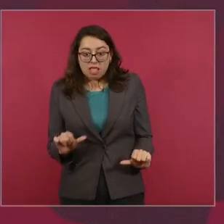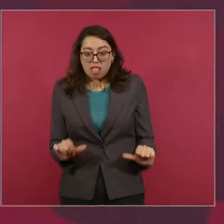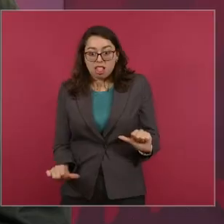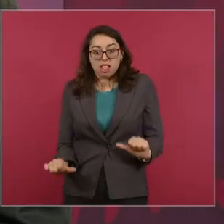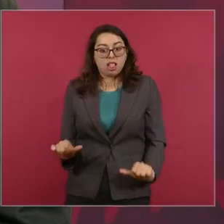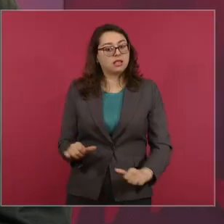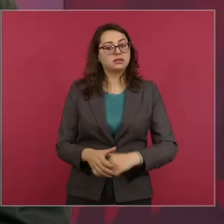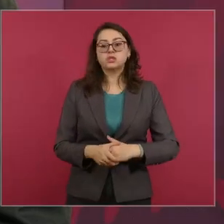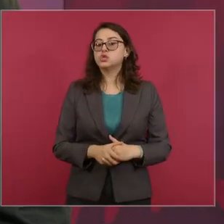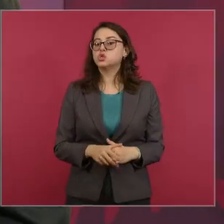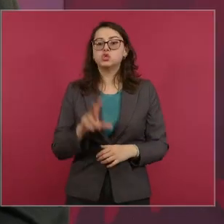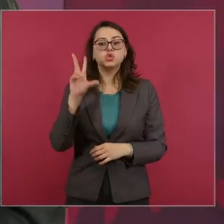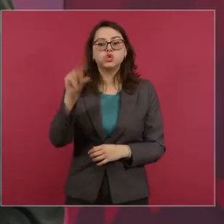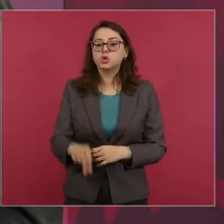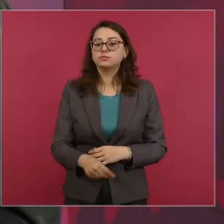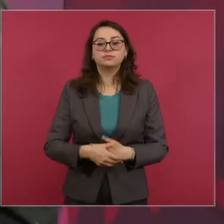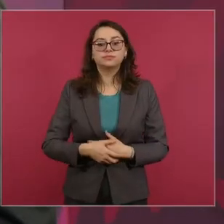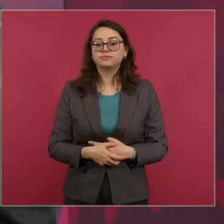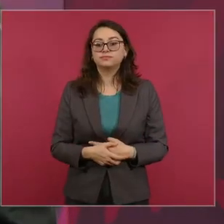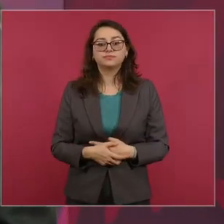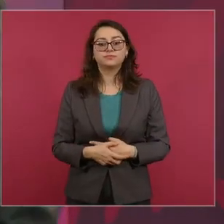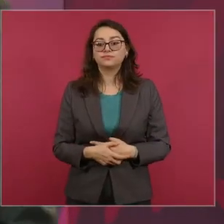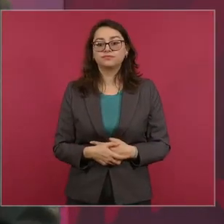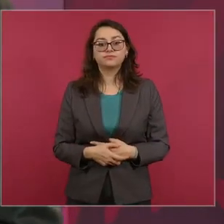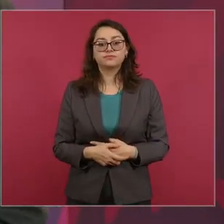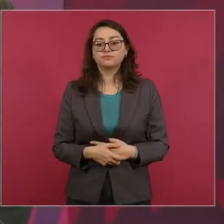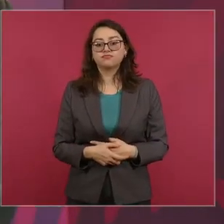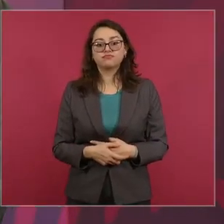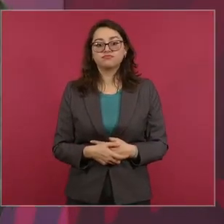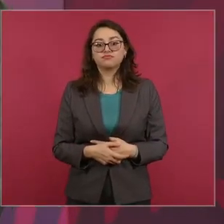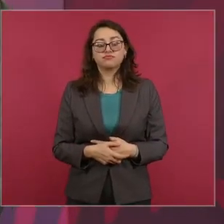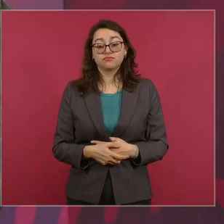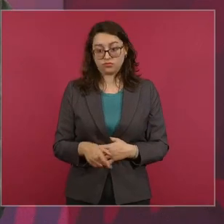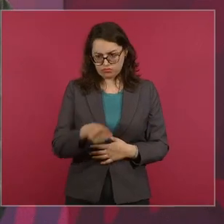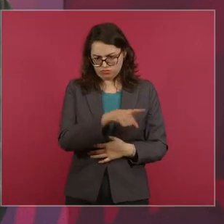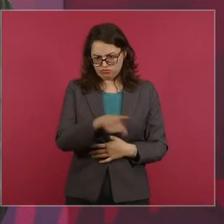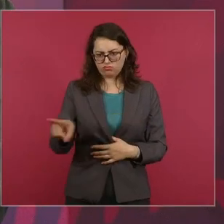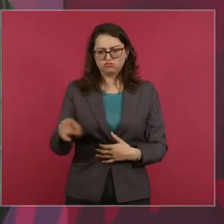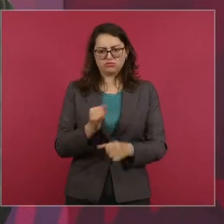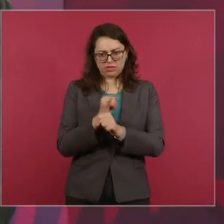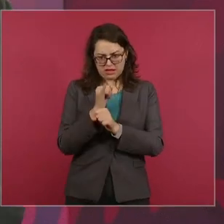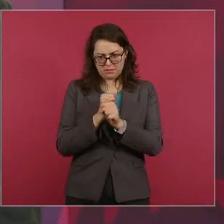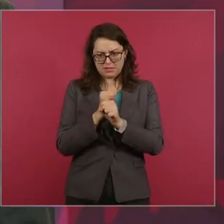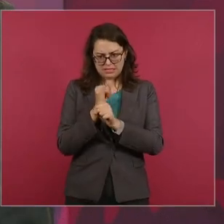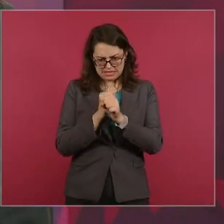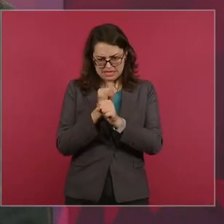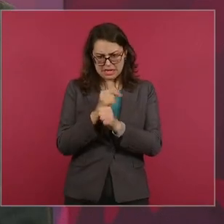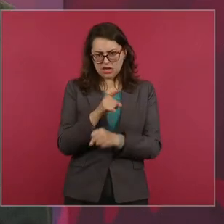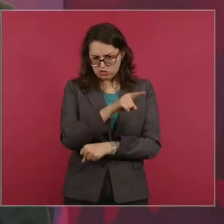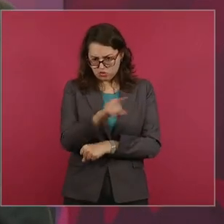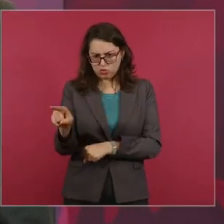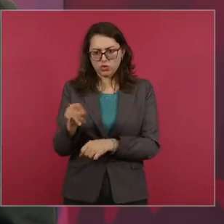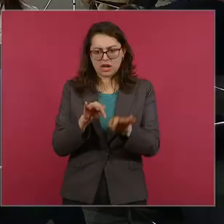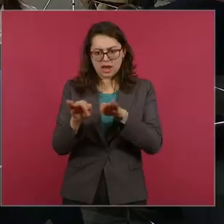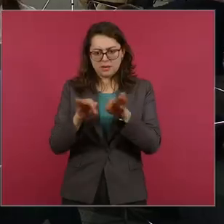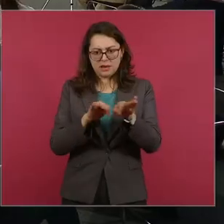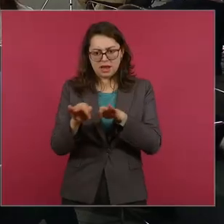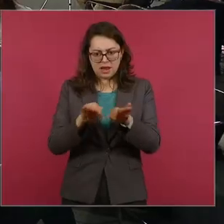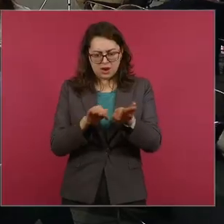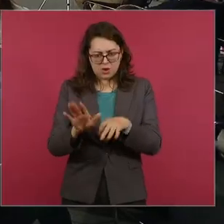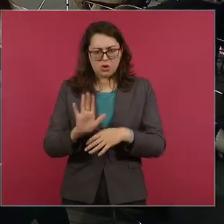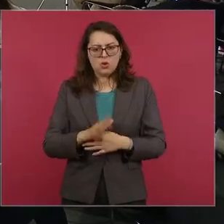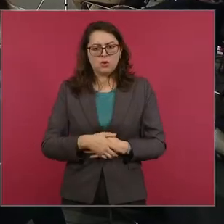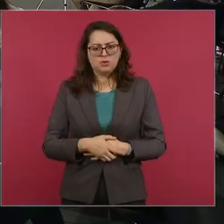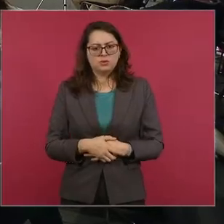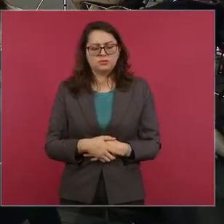es el trabajo de ustedes ustedes son mirones profesionales ya hablé